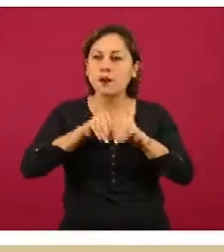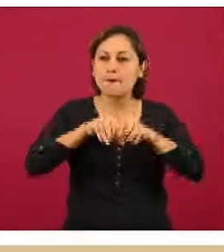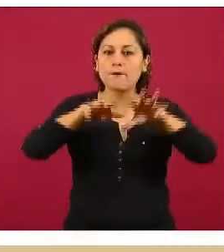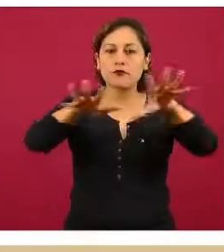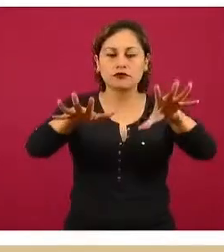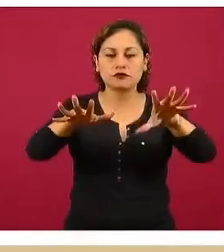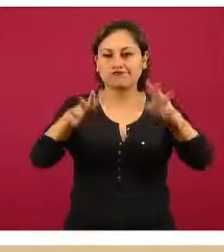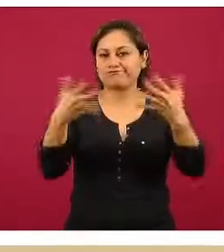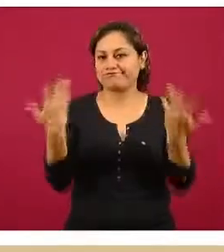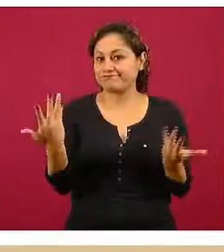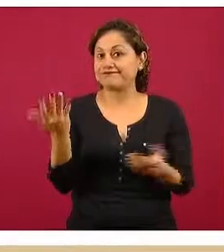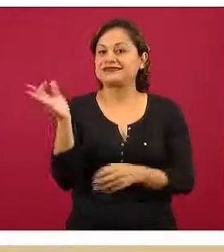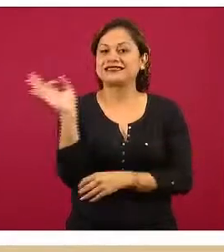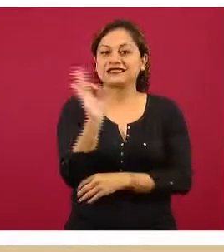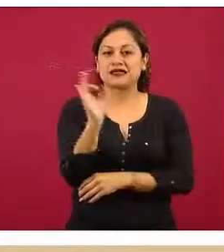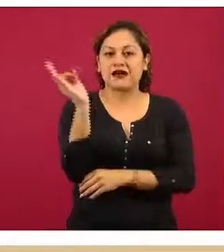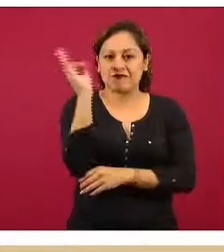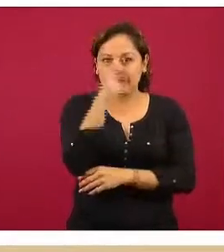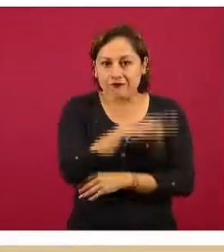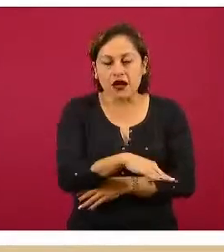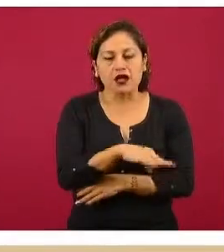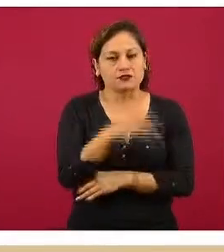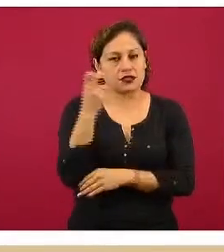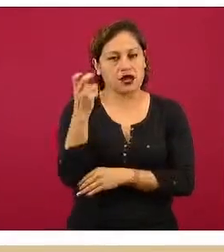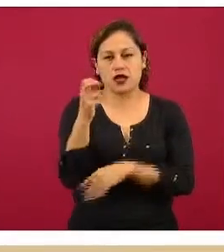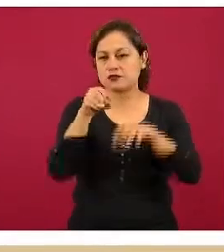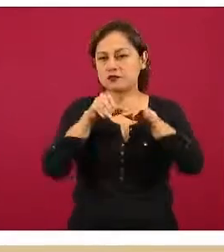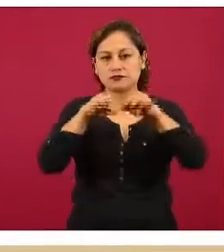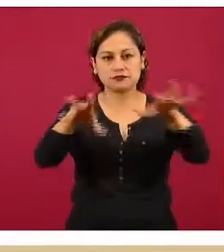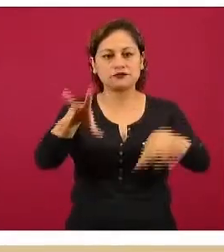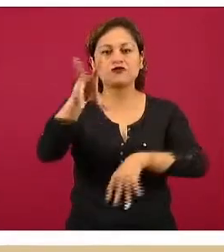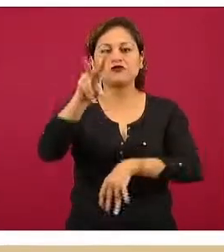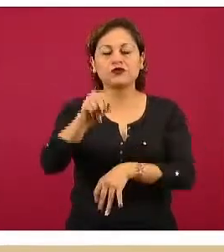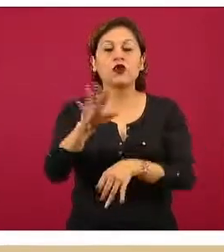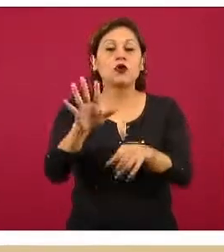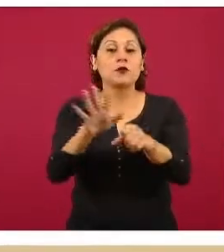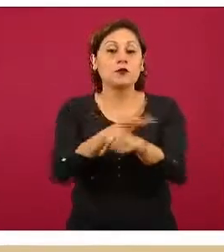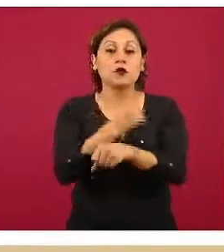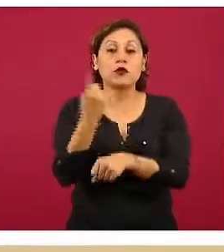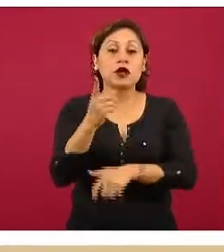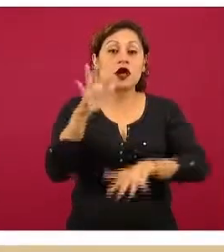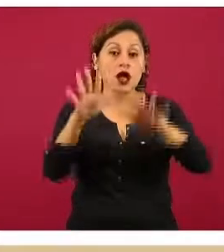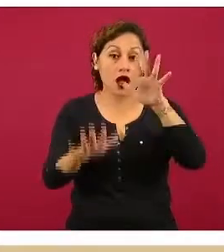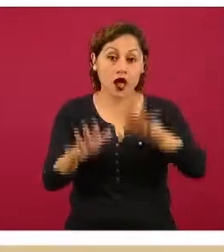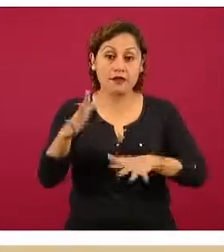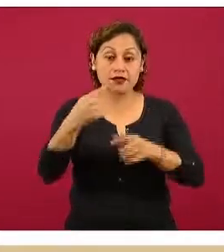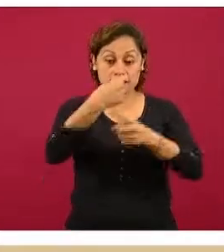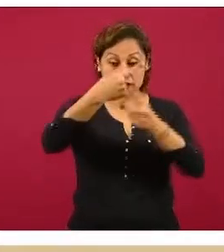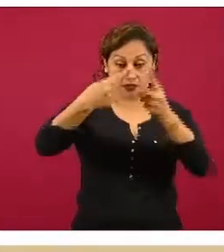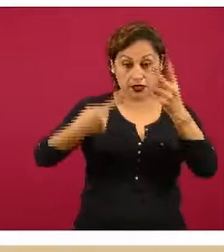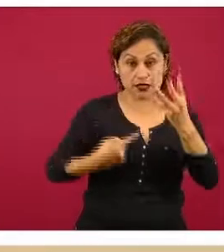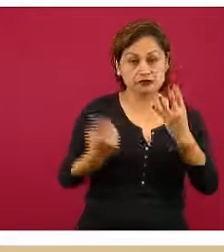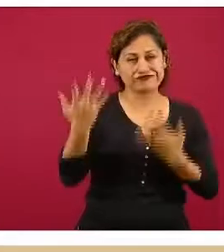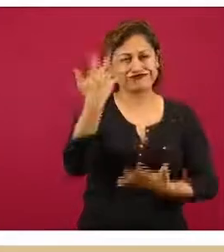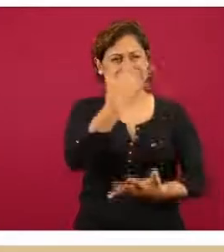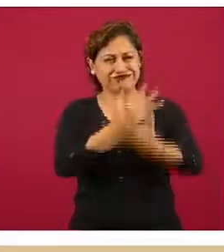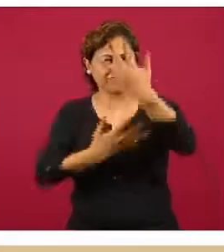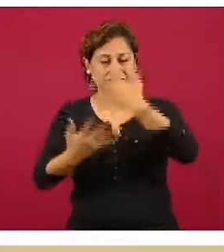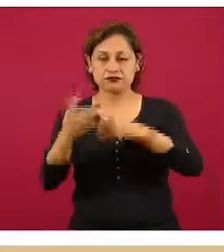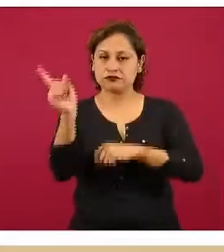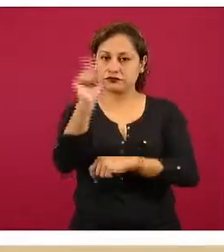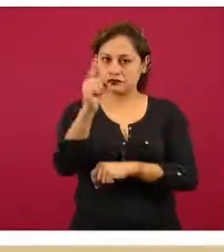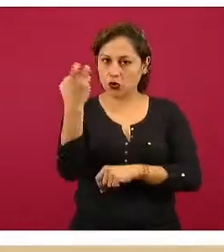pueda pues hacer o decir lo contrario a estas medidas, que son las medidas preventivas oficiales